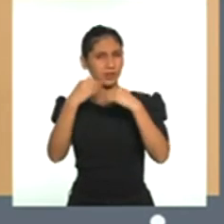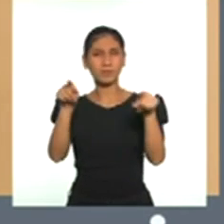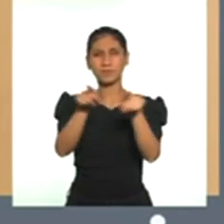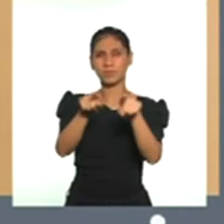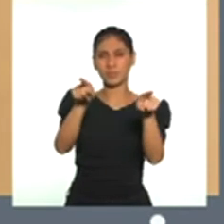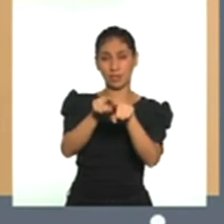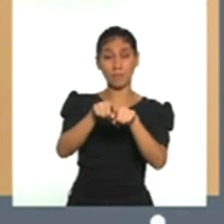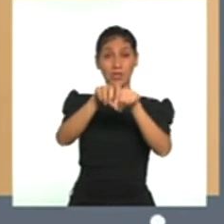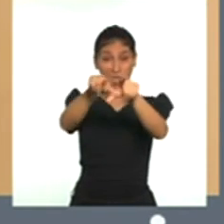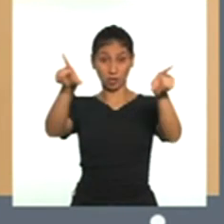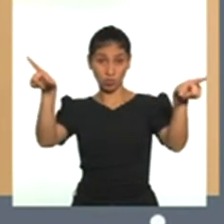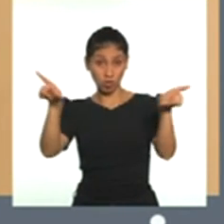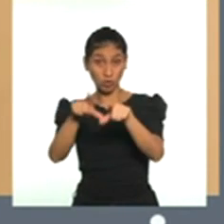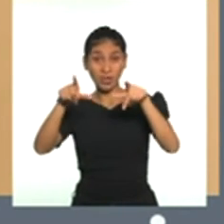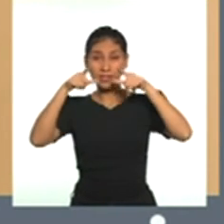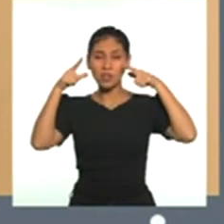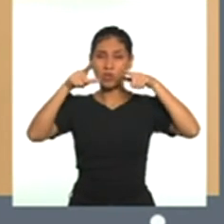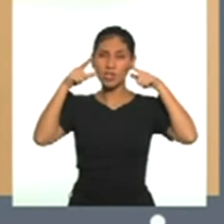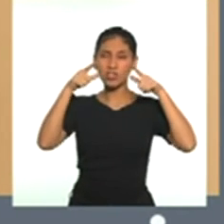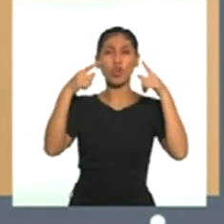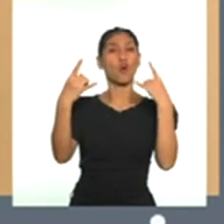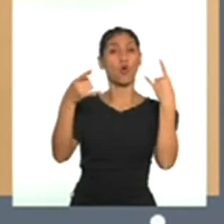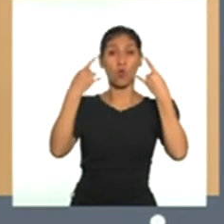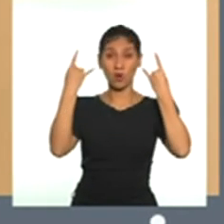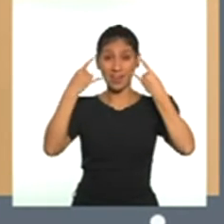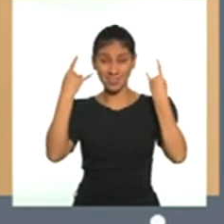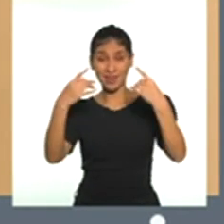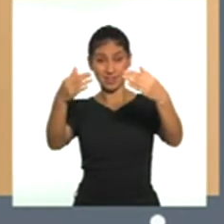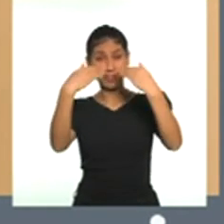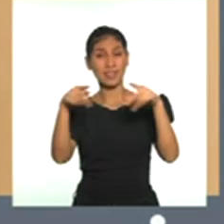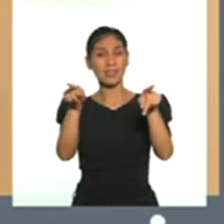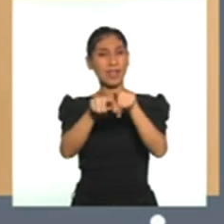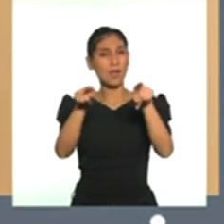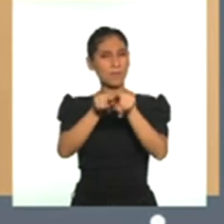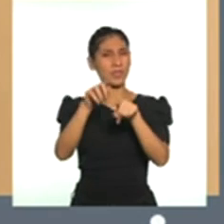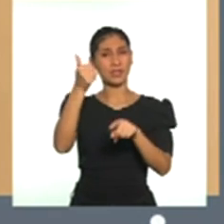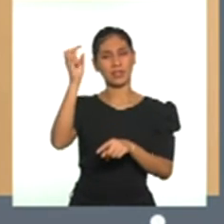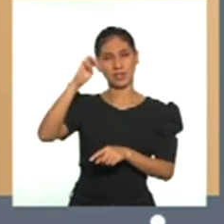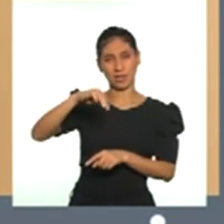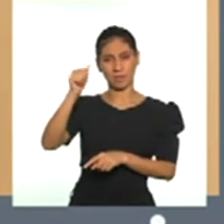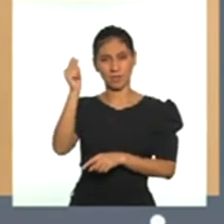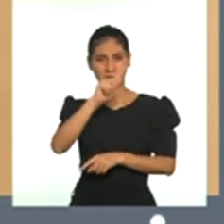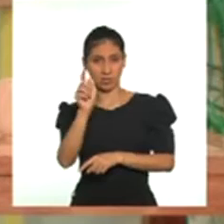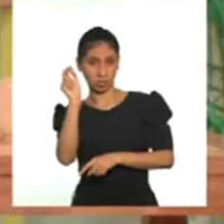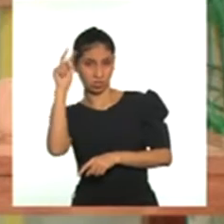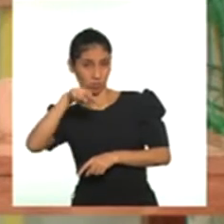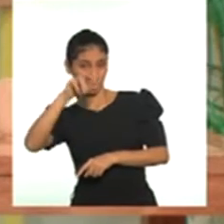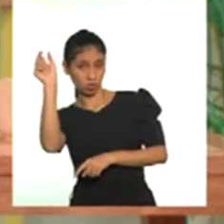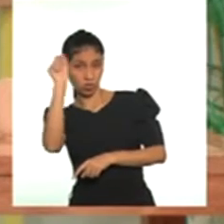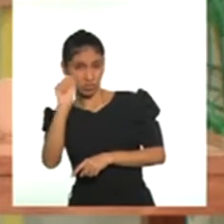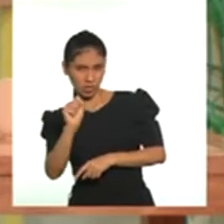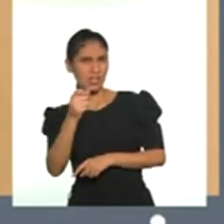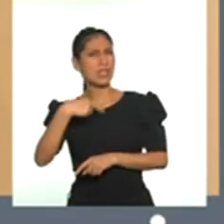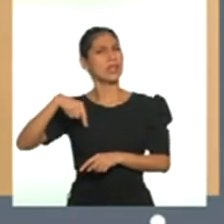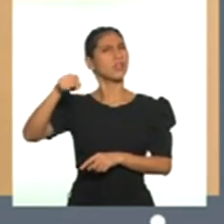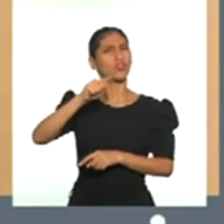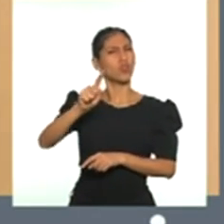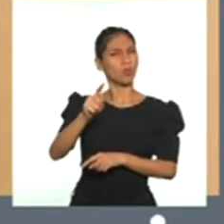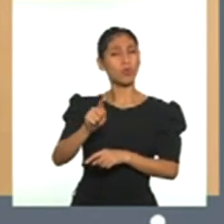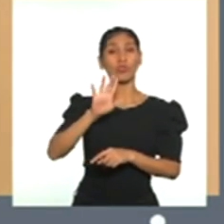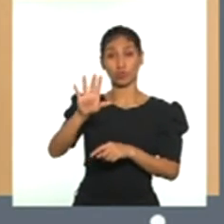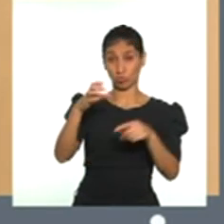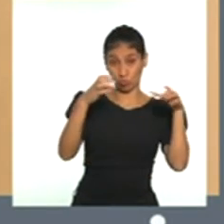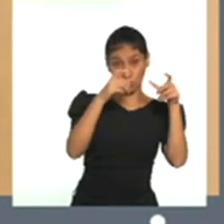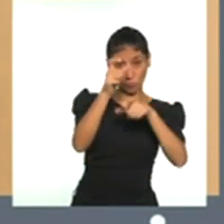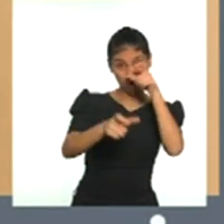ubicados principalmente en las regiones de Loreto, Ucayali y Amazonas han sido los más afectados. Terrible. Pero su